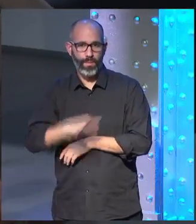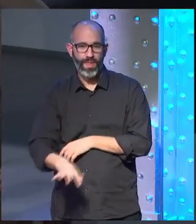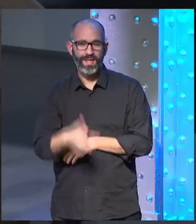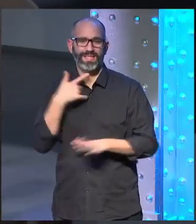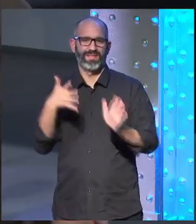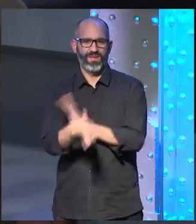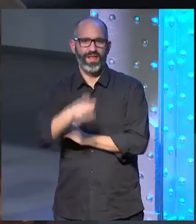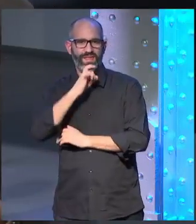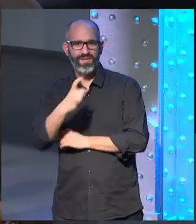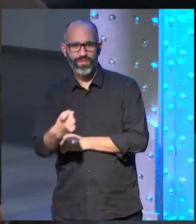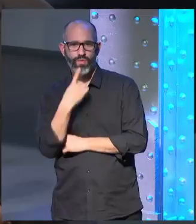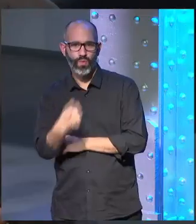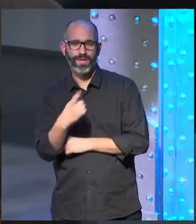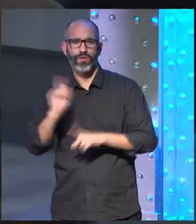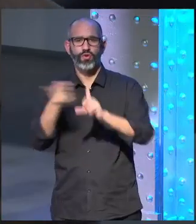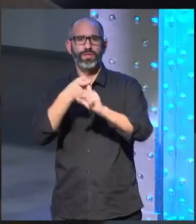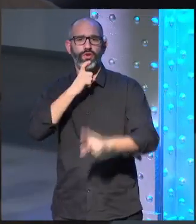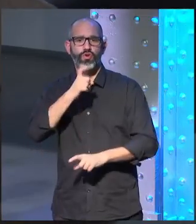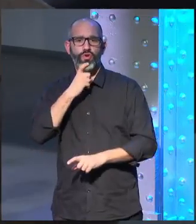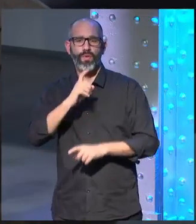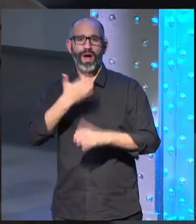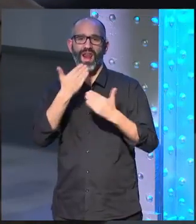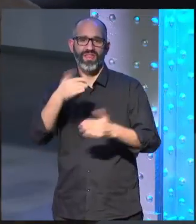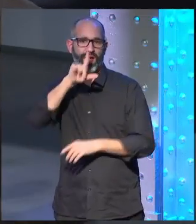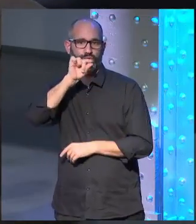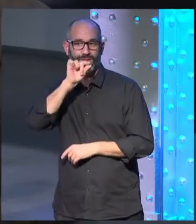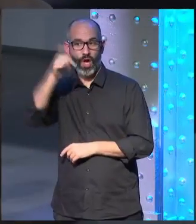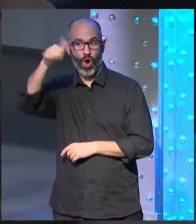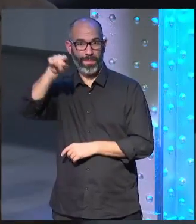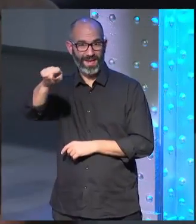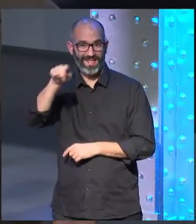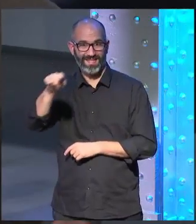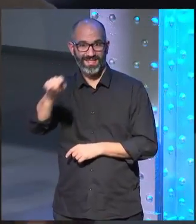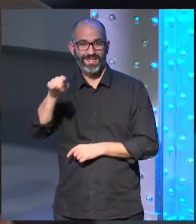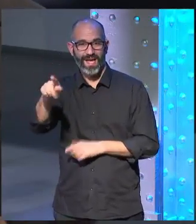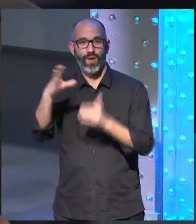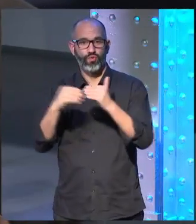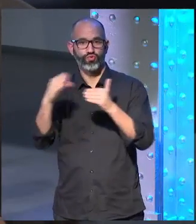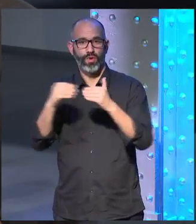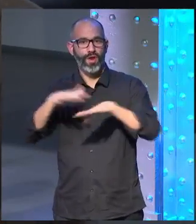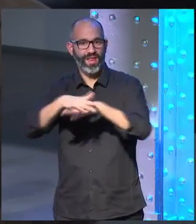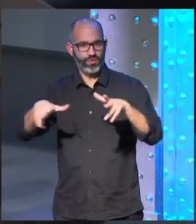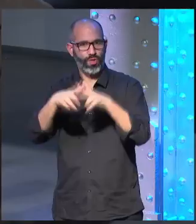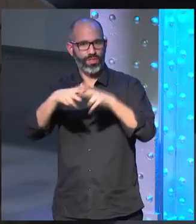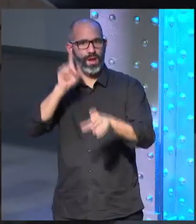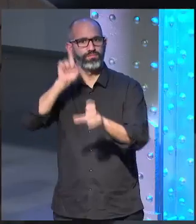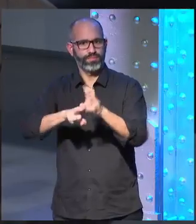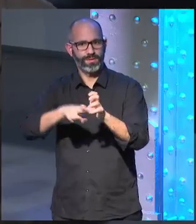complejo, ¿cómo conseguí? Lo conseguí a través de Twitter. Este hombre es usuario de redes sociales,